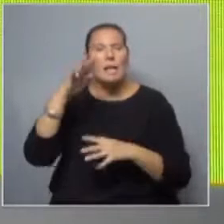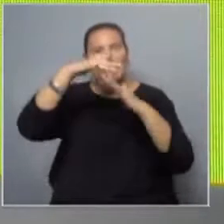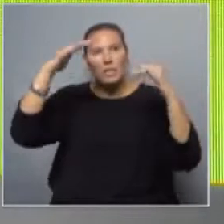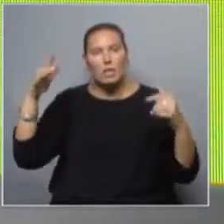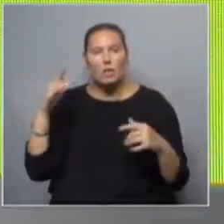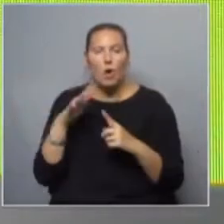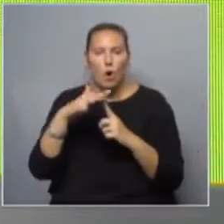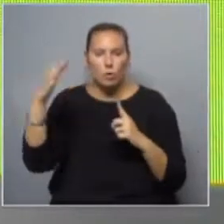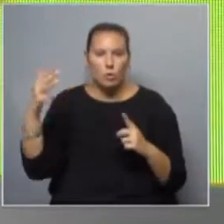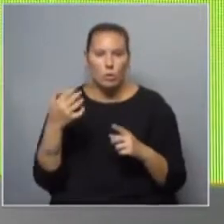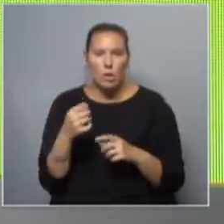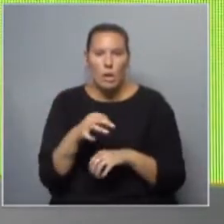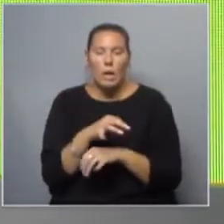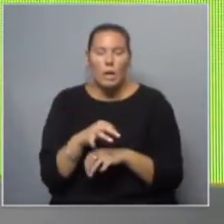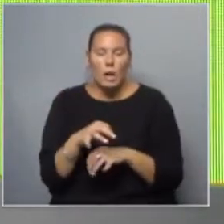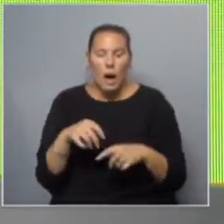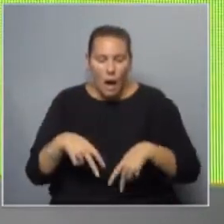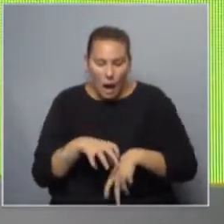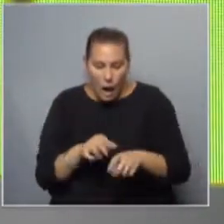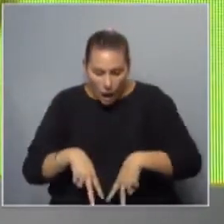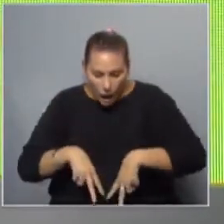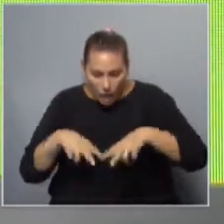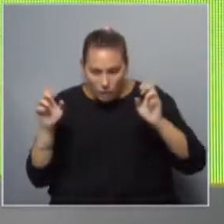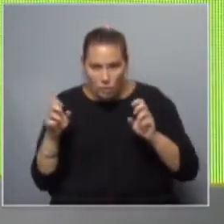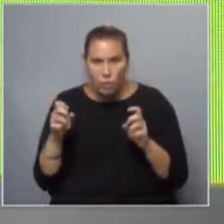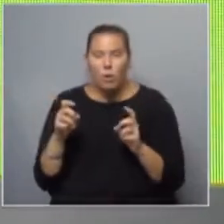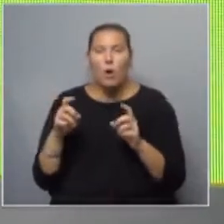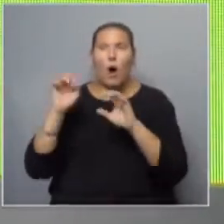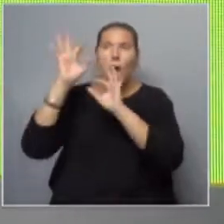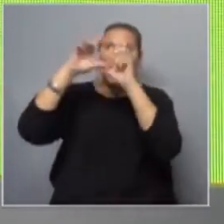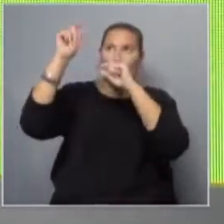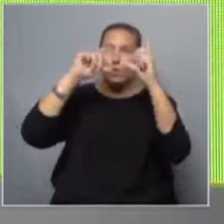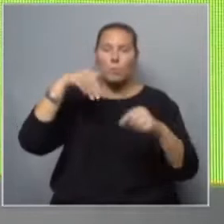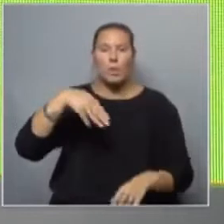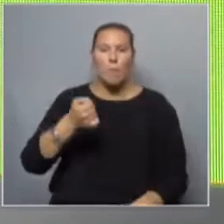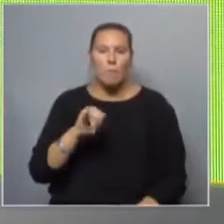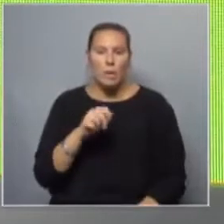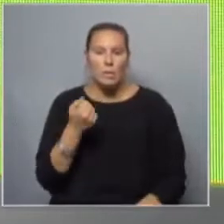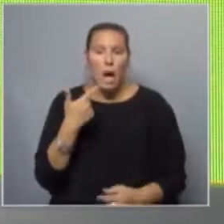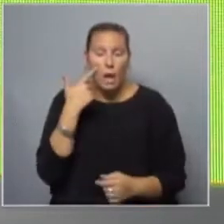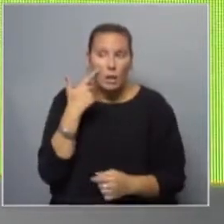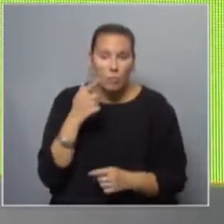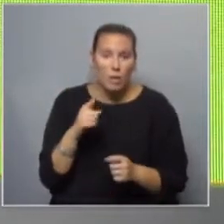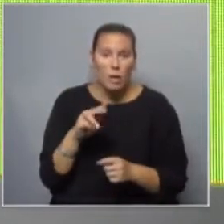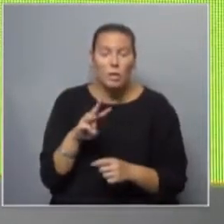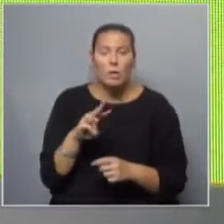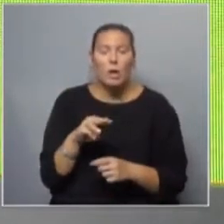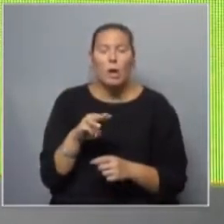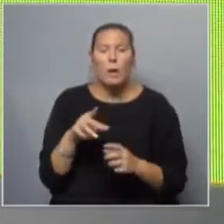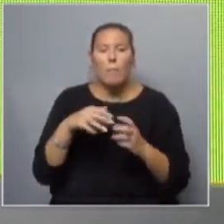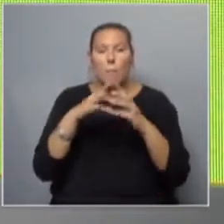y arqueoastronomía maya. Así que hay para todos los gustos. Bueno, hay que ver la página del planetario,